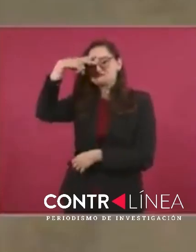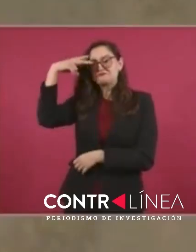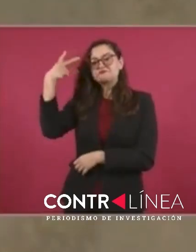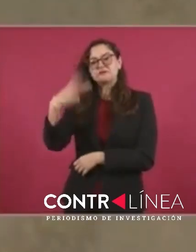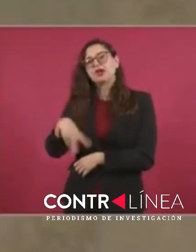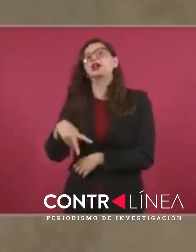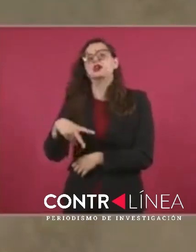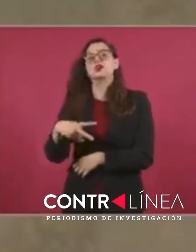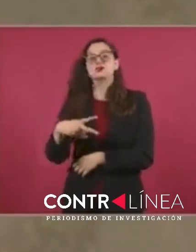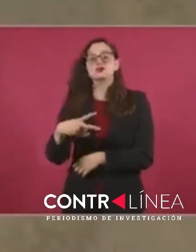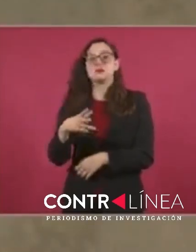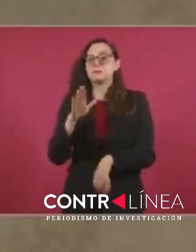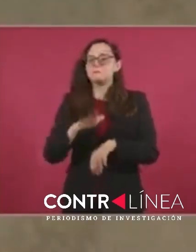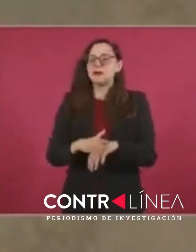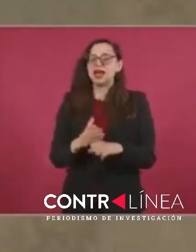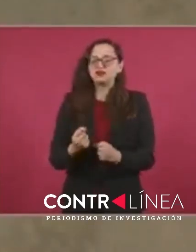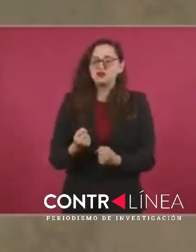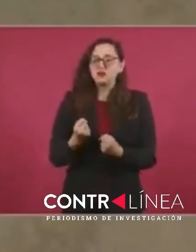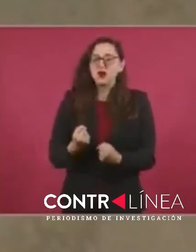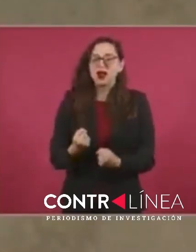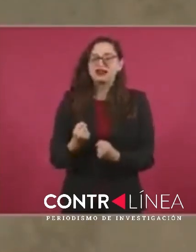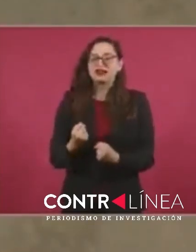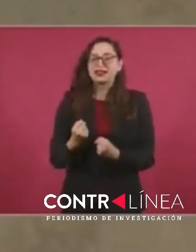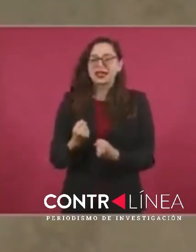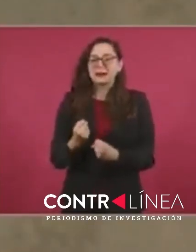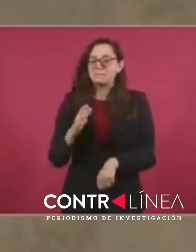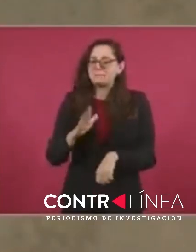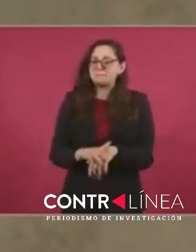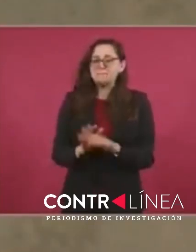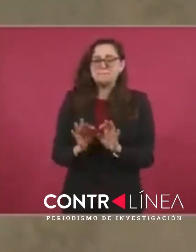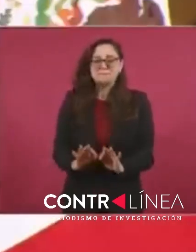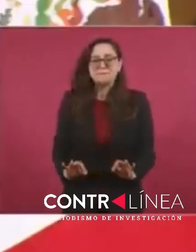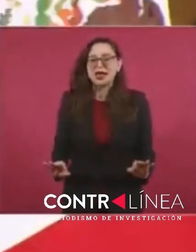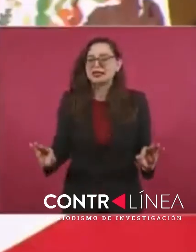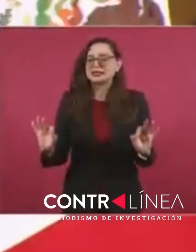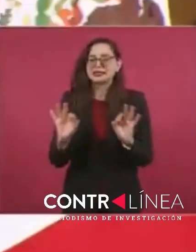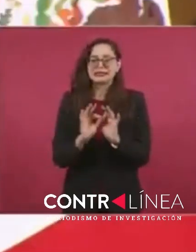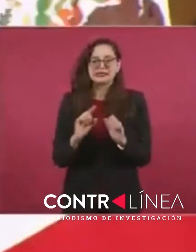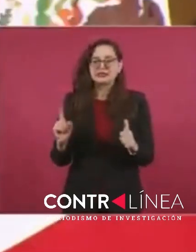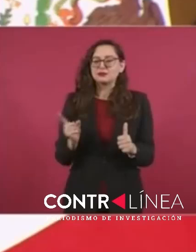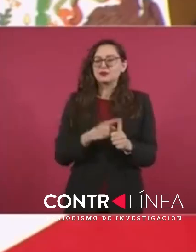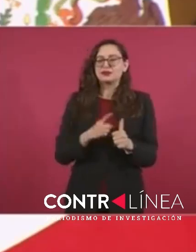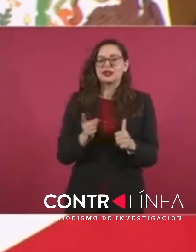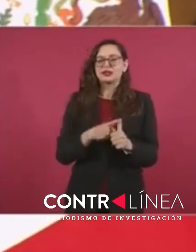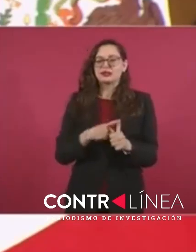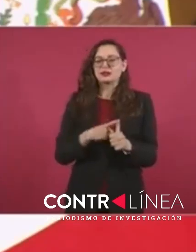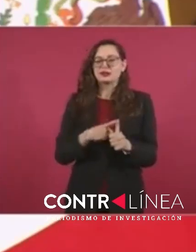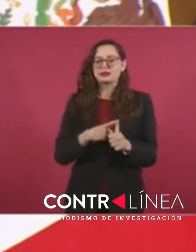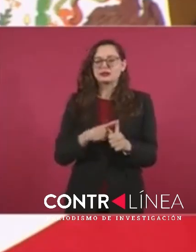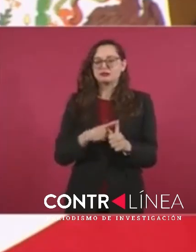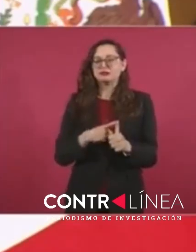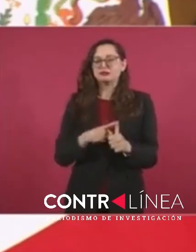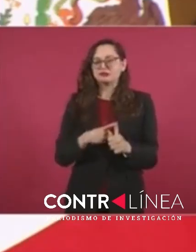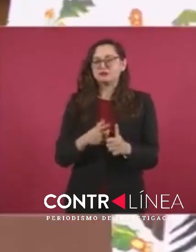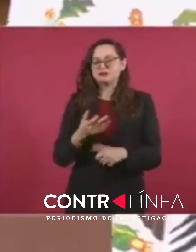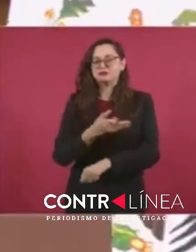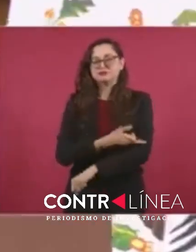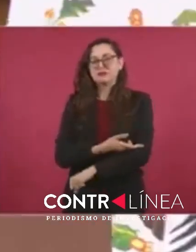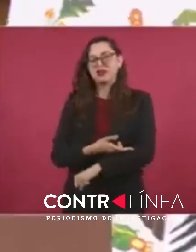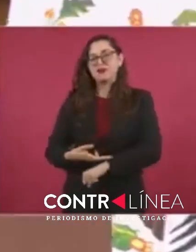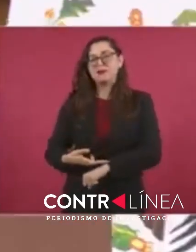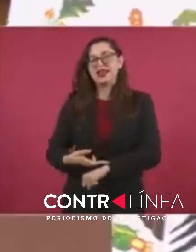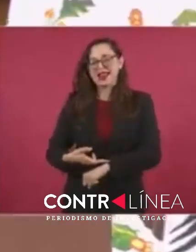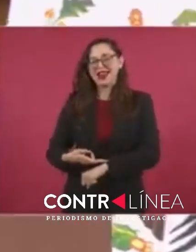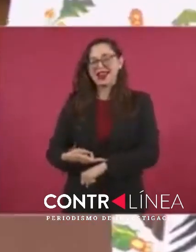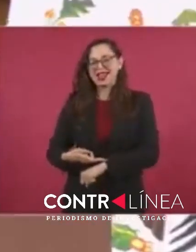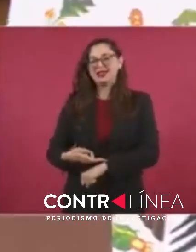institución, la principal institución de seguridad social en la familia, que